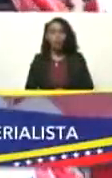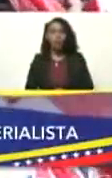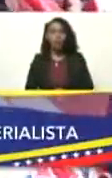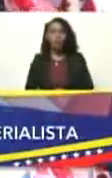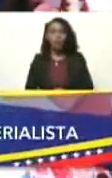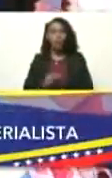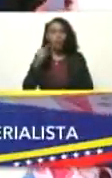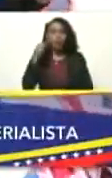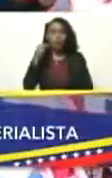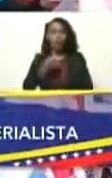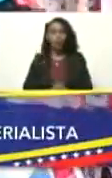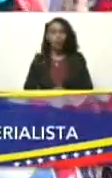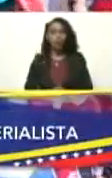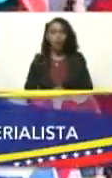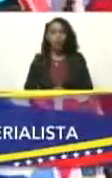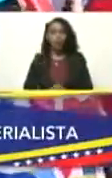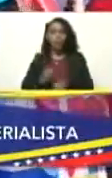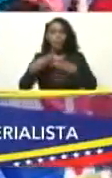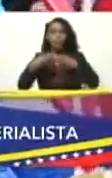Nigeria, Panamá,